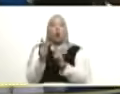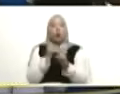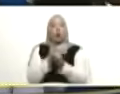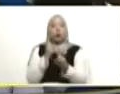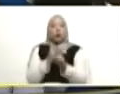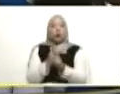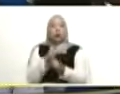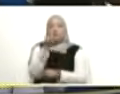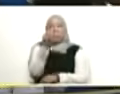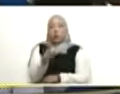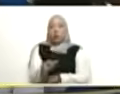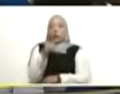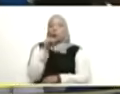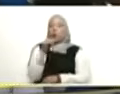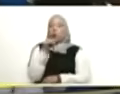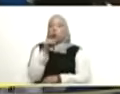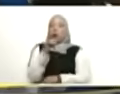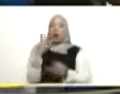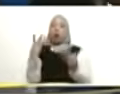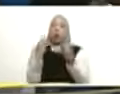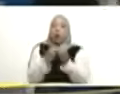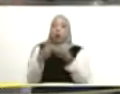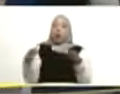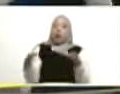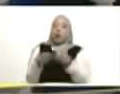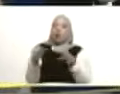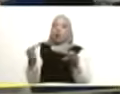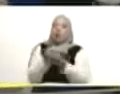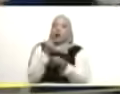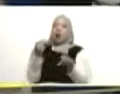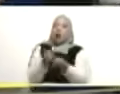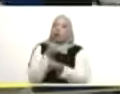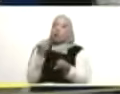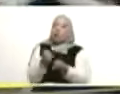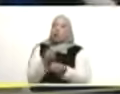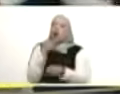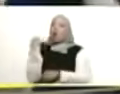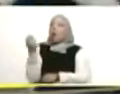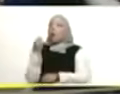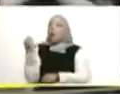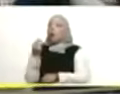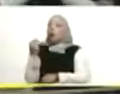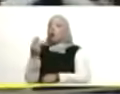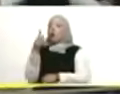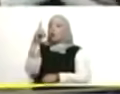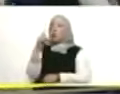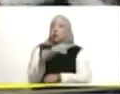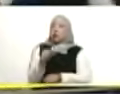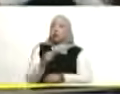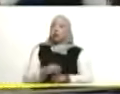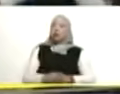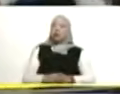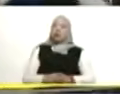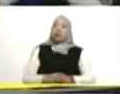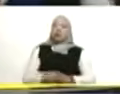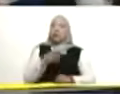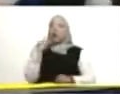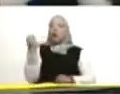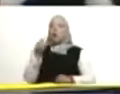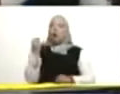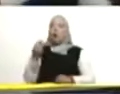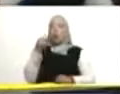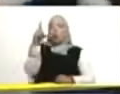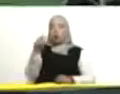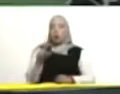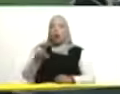por Génesis Garbet, junto a un equipo, trabajo colectivo de jóvenes, los más jovencitos. Ahí vamos a...